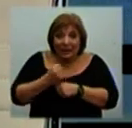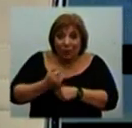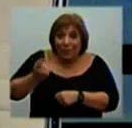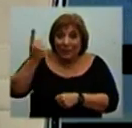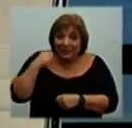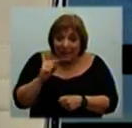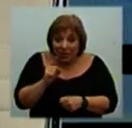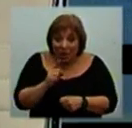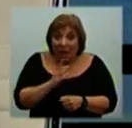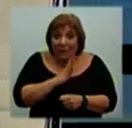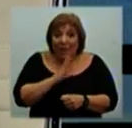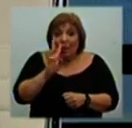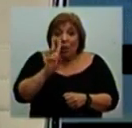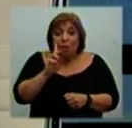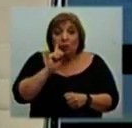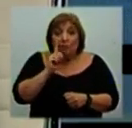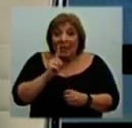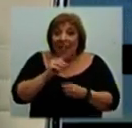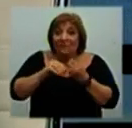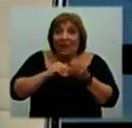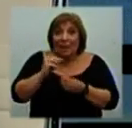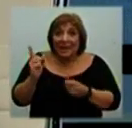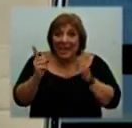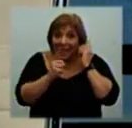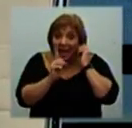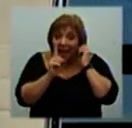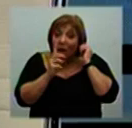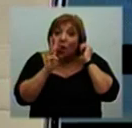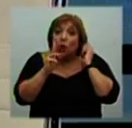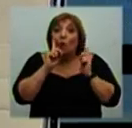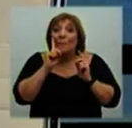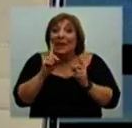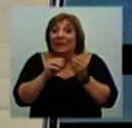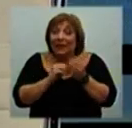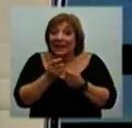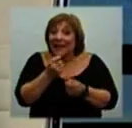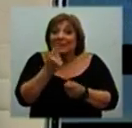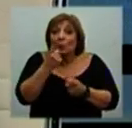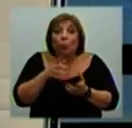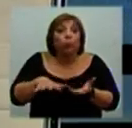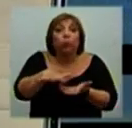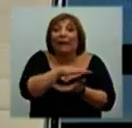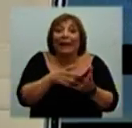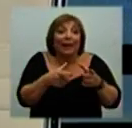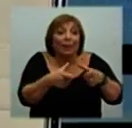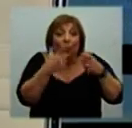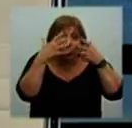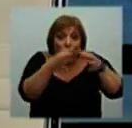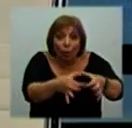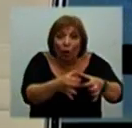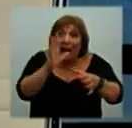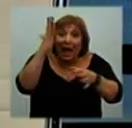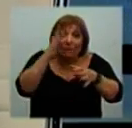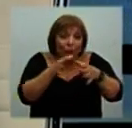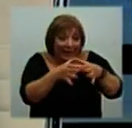ejemplo 2000 familias 2000 familias casi un pueblo o un pueblo del interior